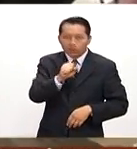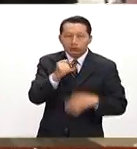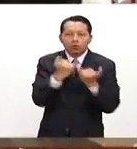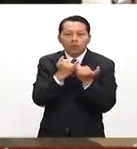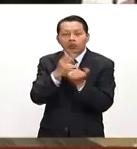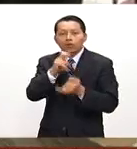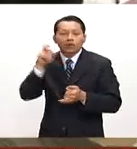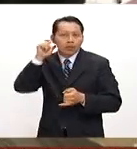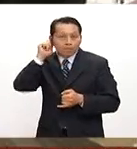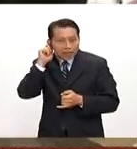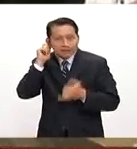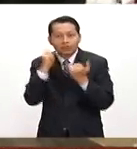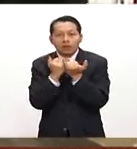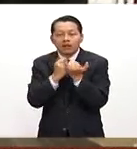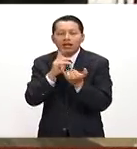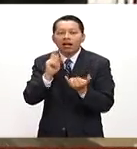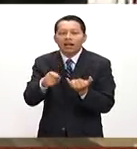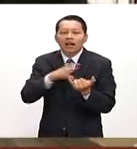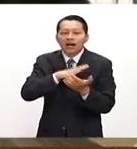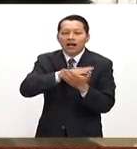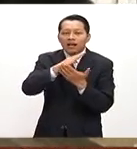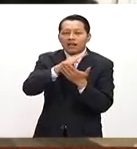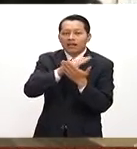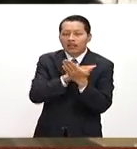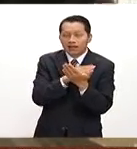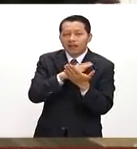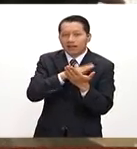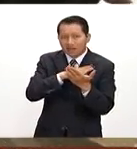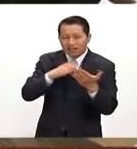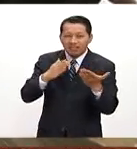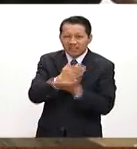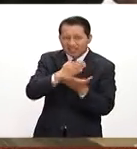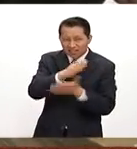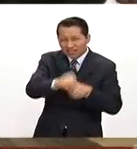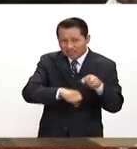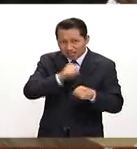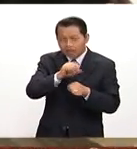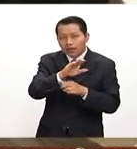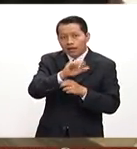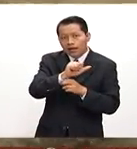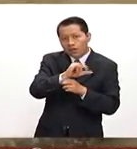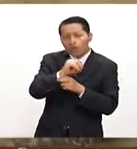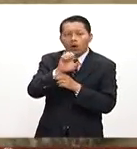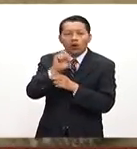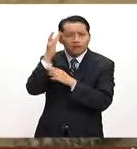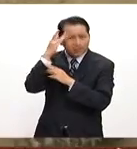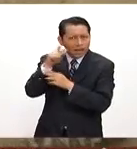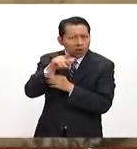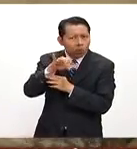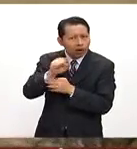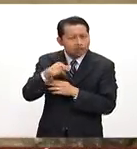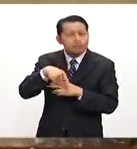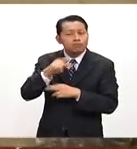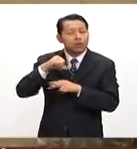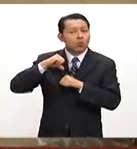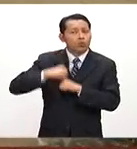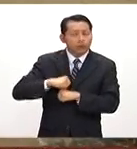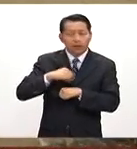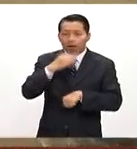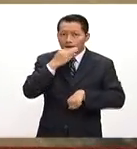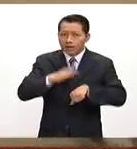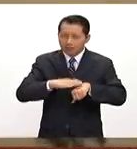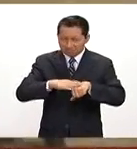en el municipio de La Paz. Se registraron conatos de rapiña en San José del Cabo y Cabo San Lucas, pero las autoridades